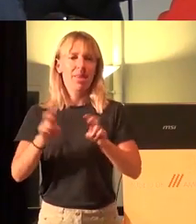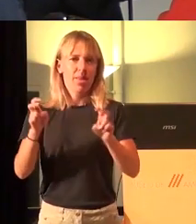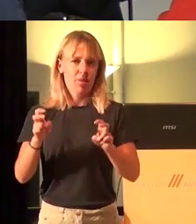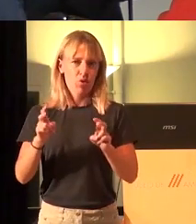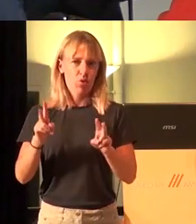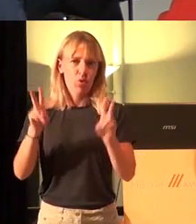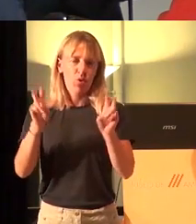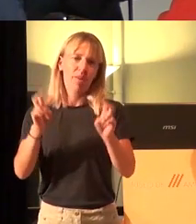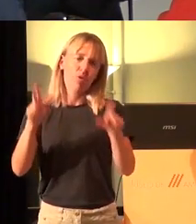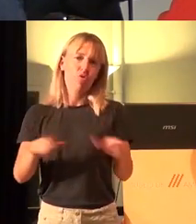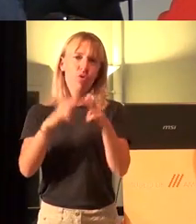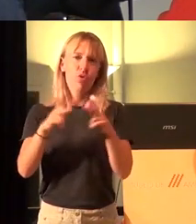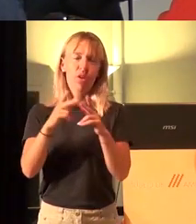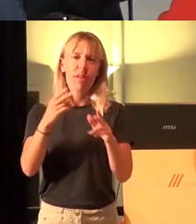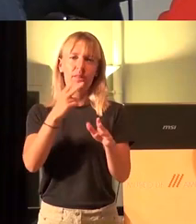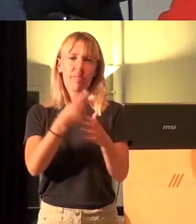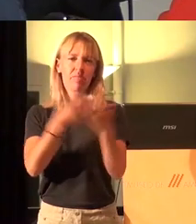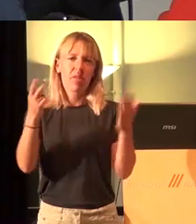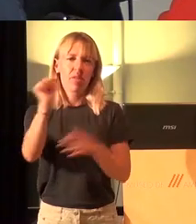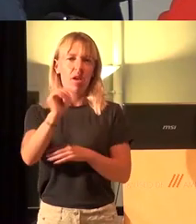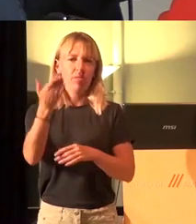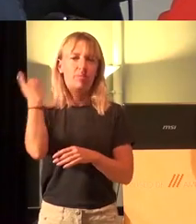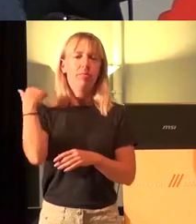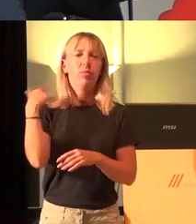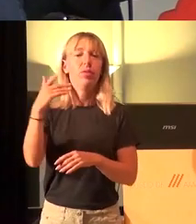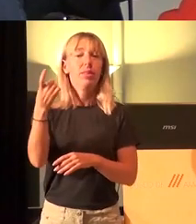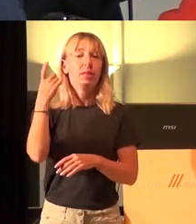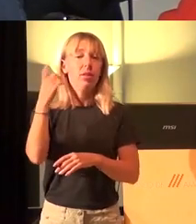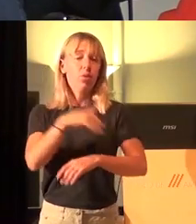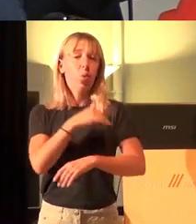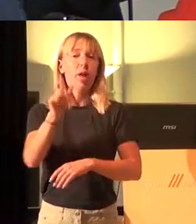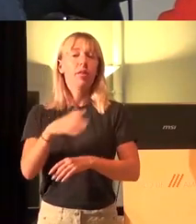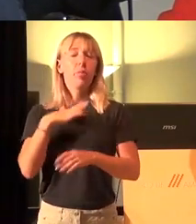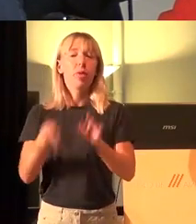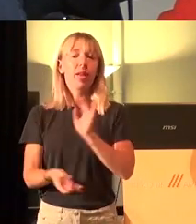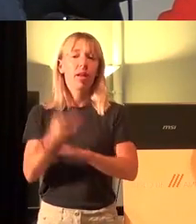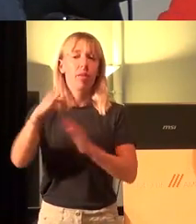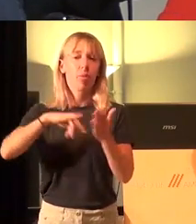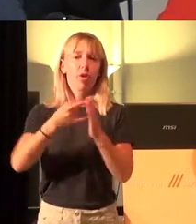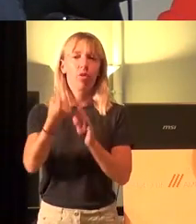hace 7 años en el que los estudiantes pueden crear un proyecto. Les damos un